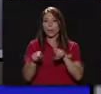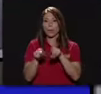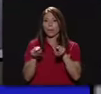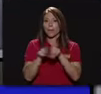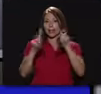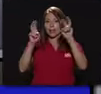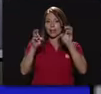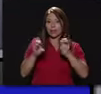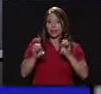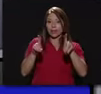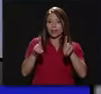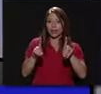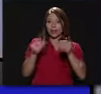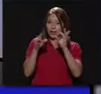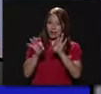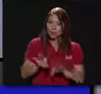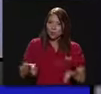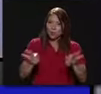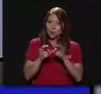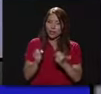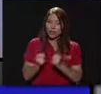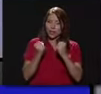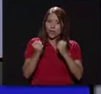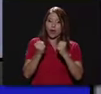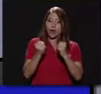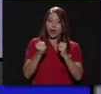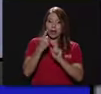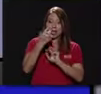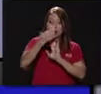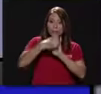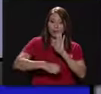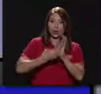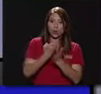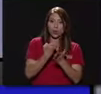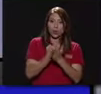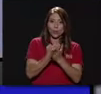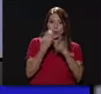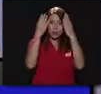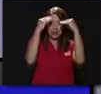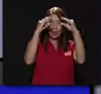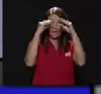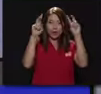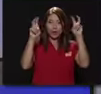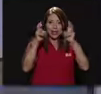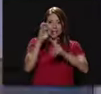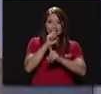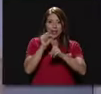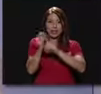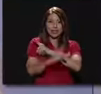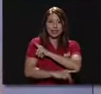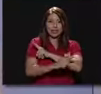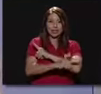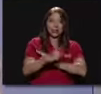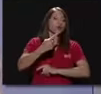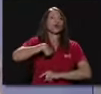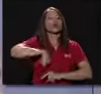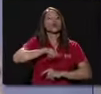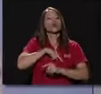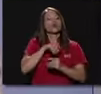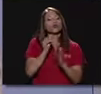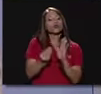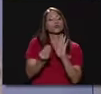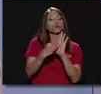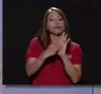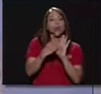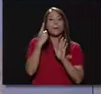muy importante fortalecerlo, en el capítulo económico del informe Estado de la Nación planteamos que para generar una